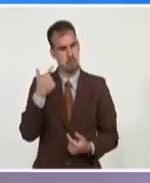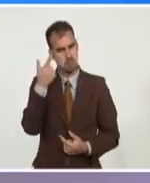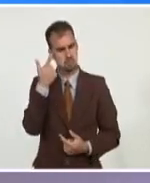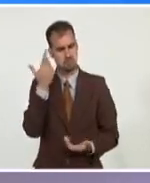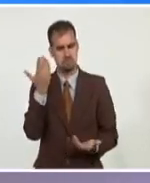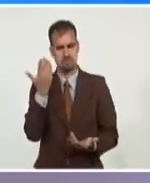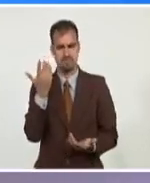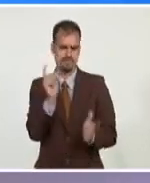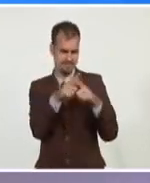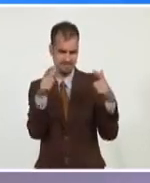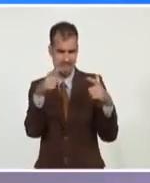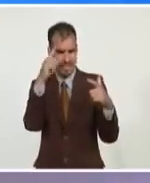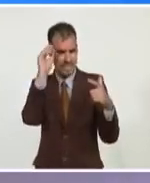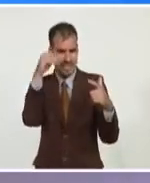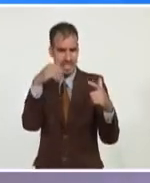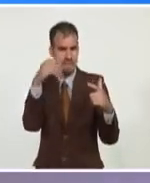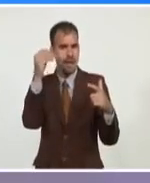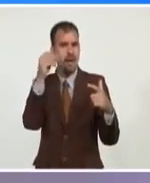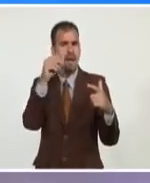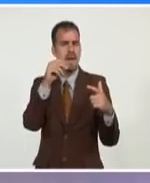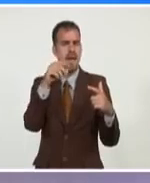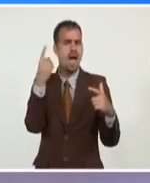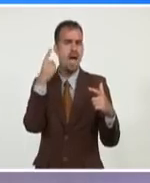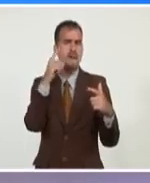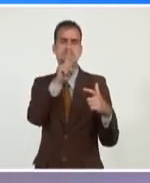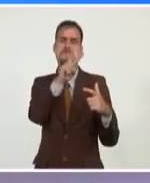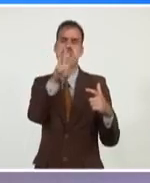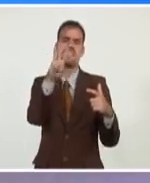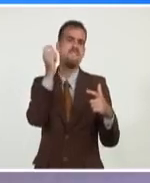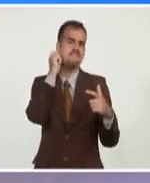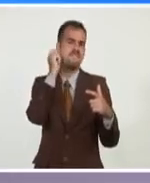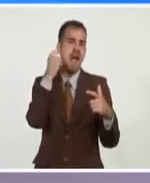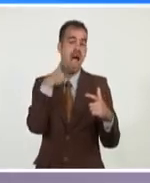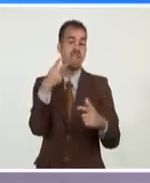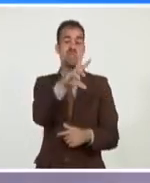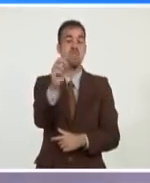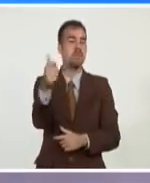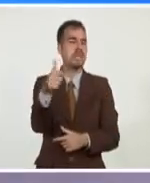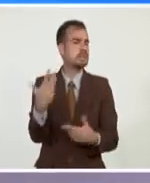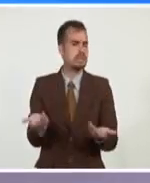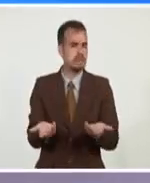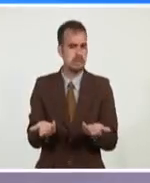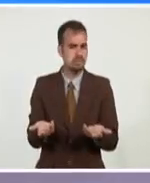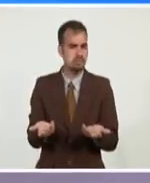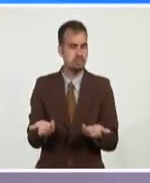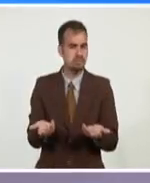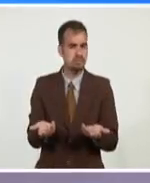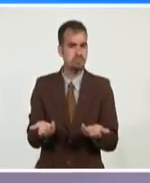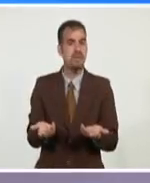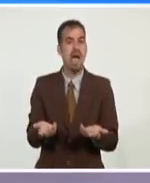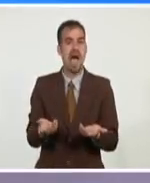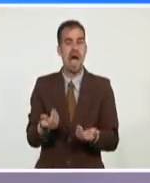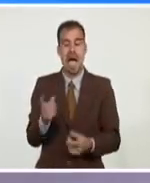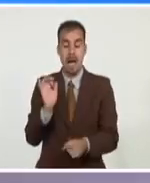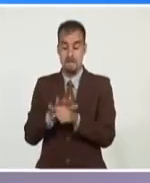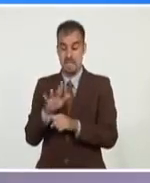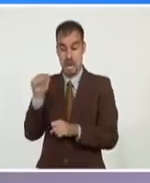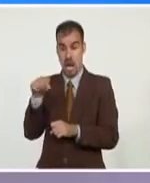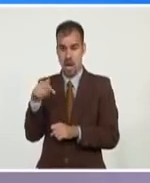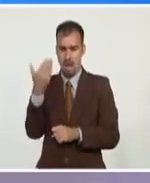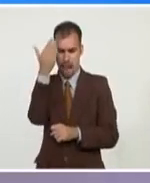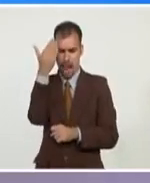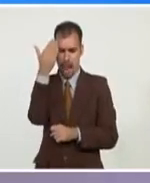ocurrió el 23 de febrero del año 2010. No les dice nada la fecha, ¿verdad? Bueno, buscando chantajear a las autoridades cubanas,